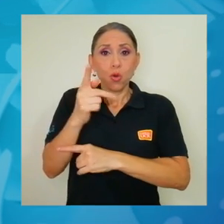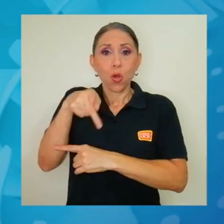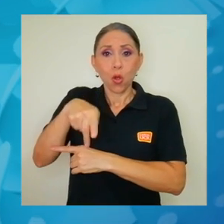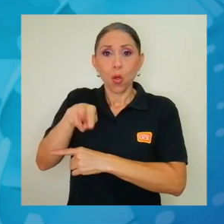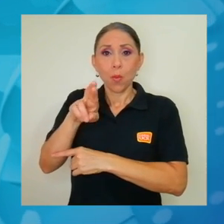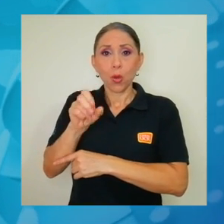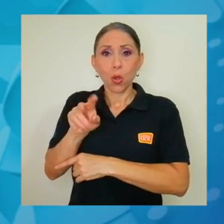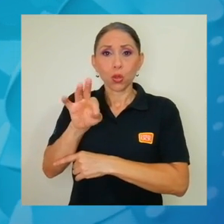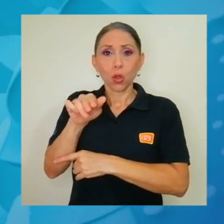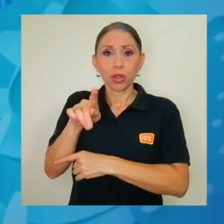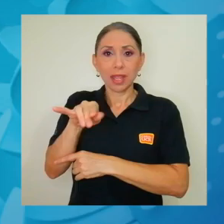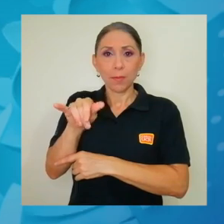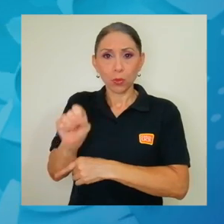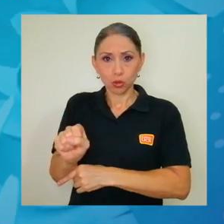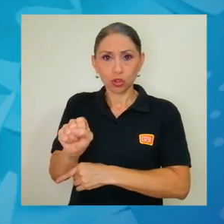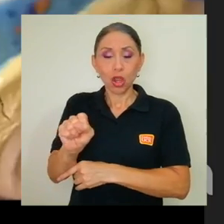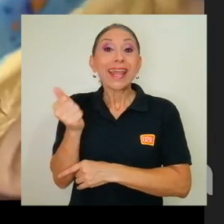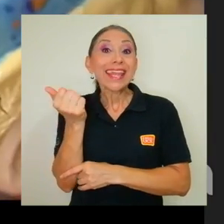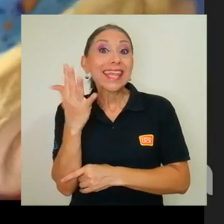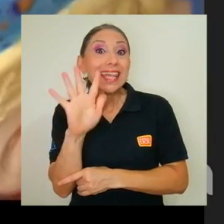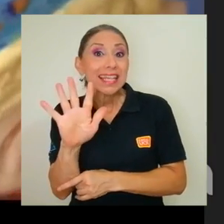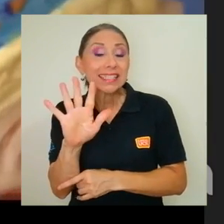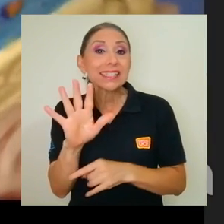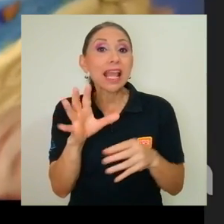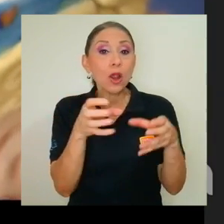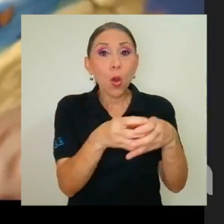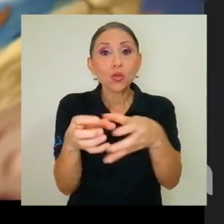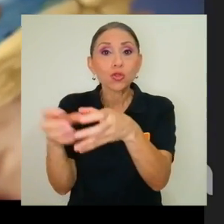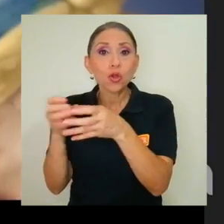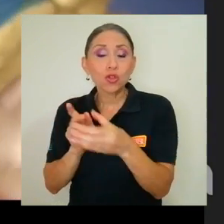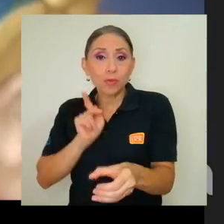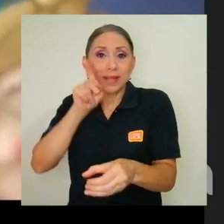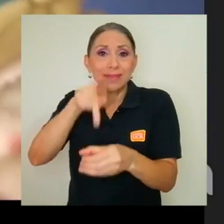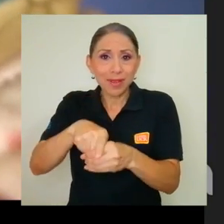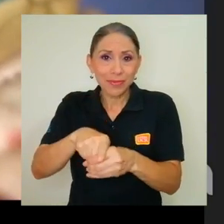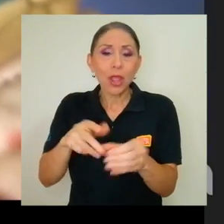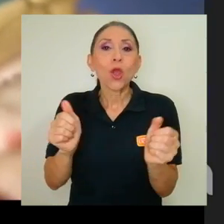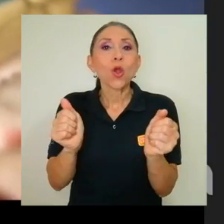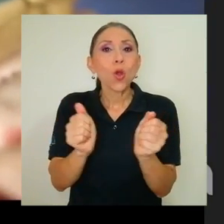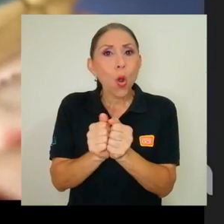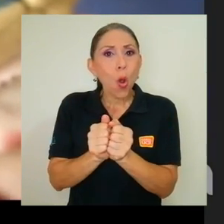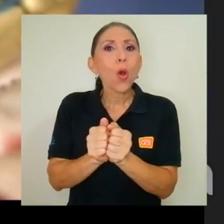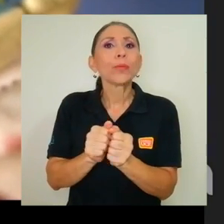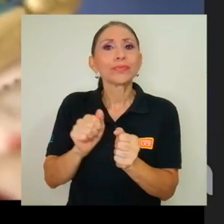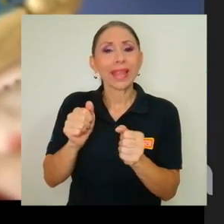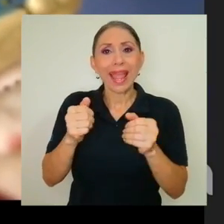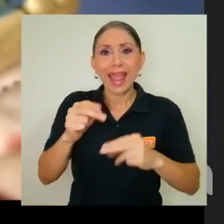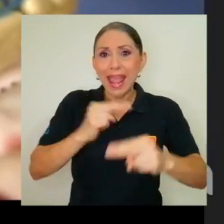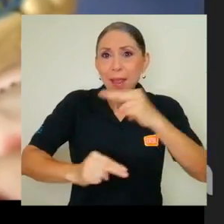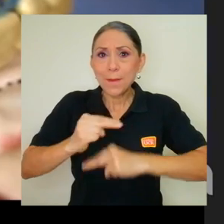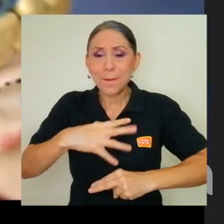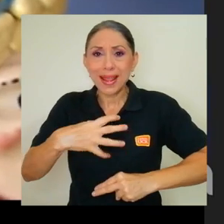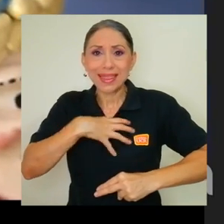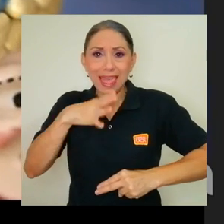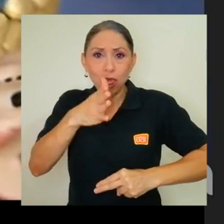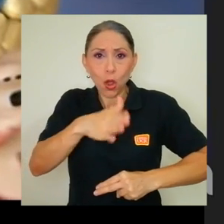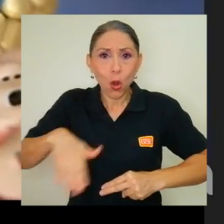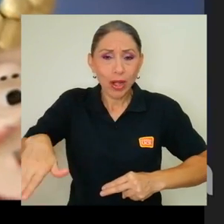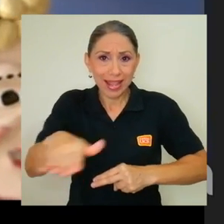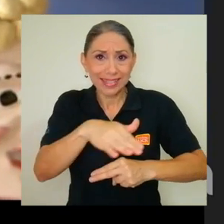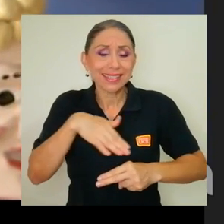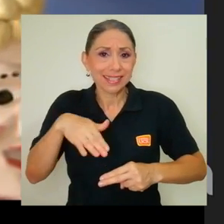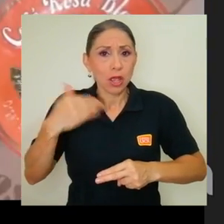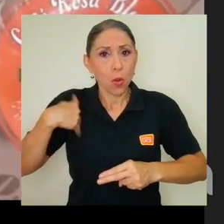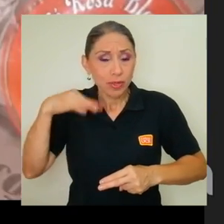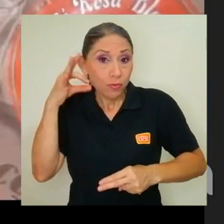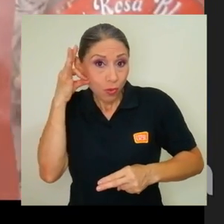en la que participaron 15 consorcios integrados por 97 emprendedores y emprendedoras con pymes o pimpas, que son las pymes